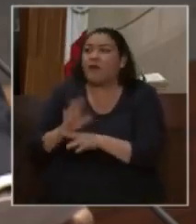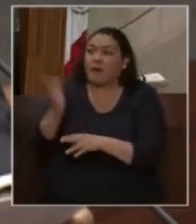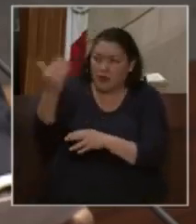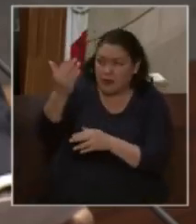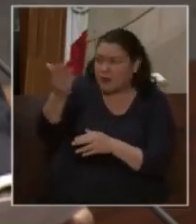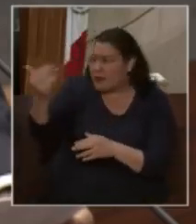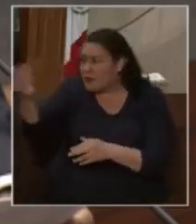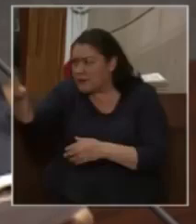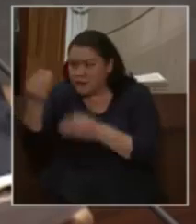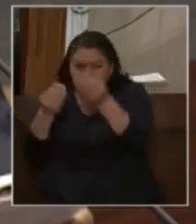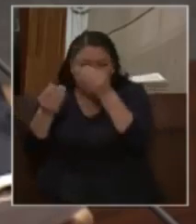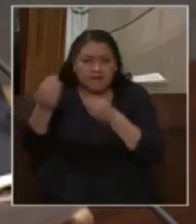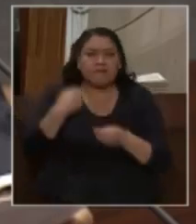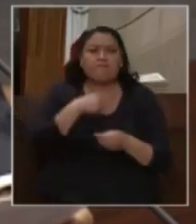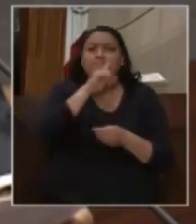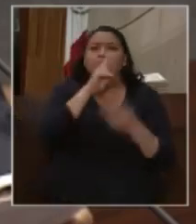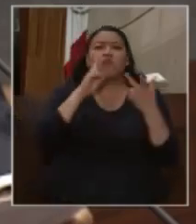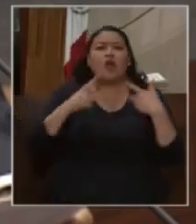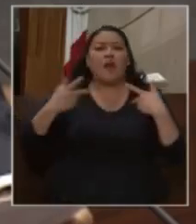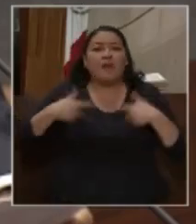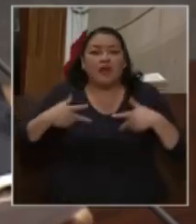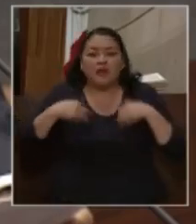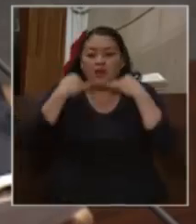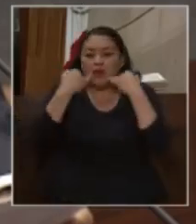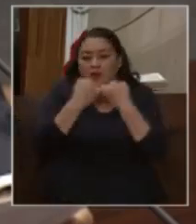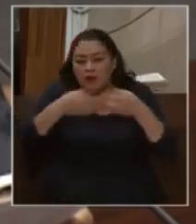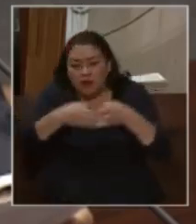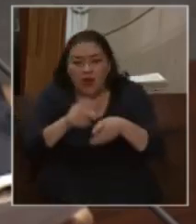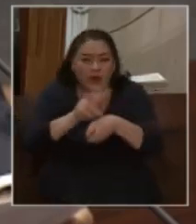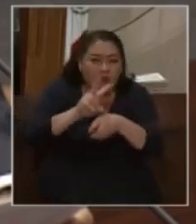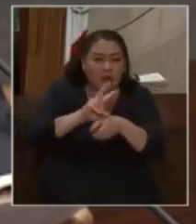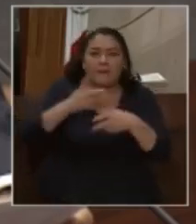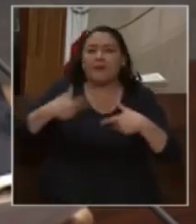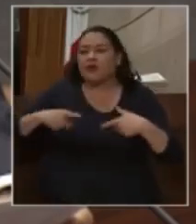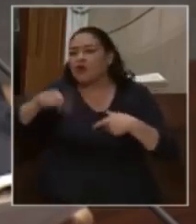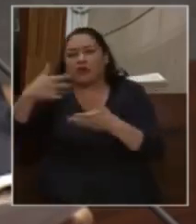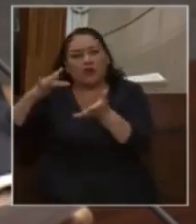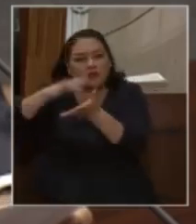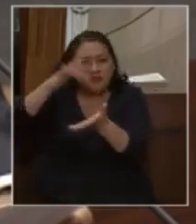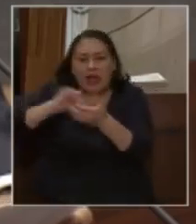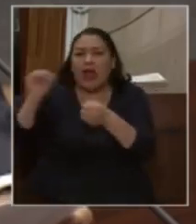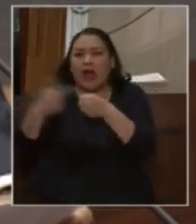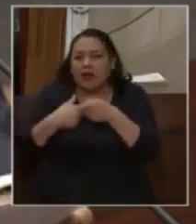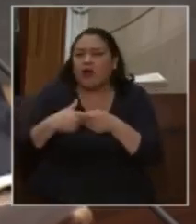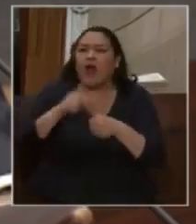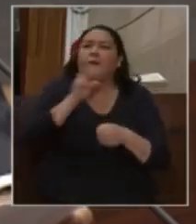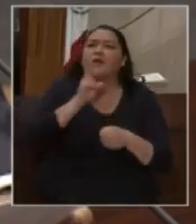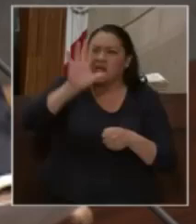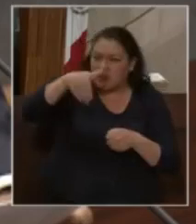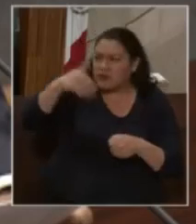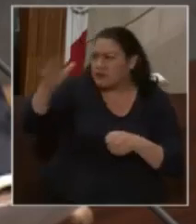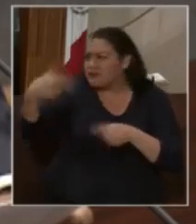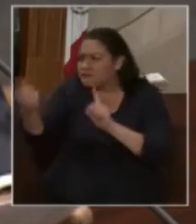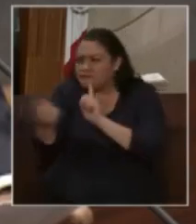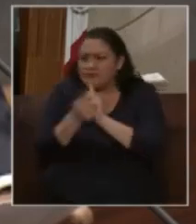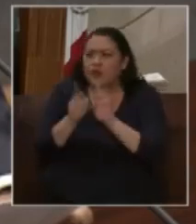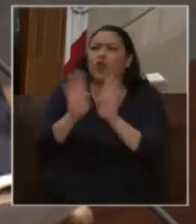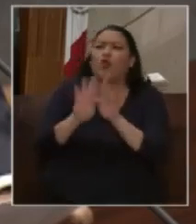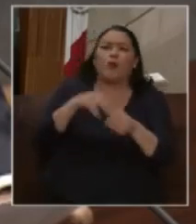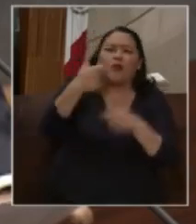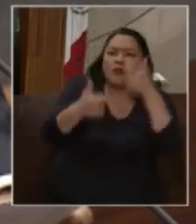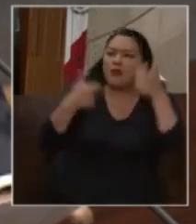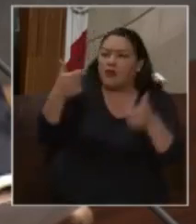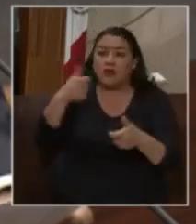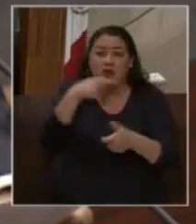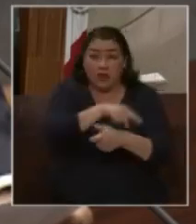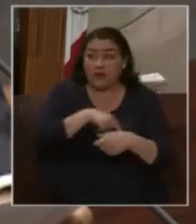a la fiduciaria, fideicomisarios, miembros del comité técnico, sujetos de apoyo que permitieran identificar el mecanismo de entrega de los recursos